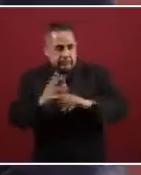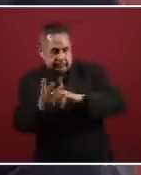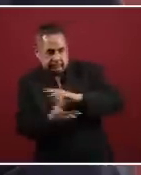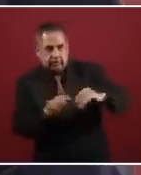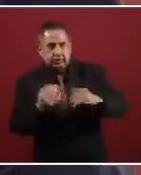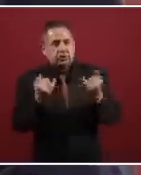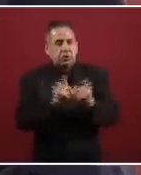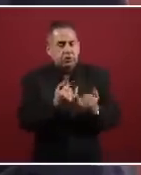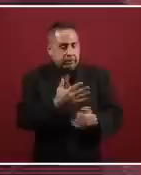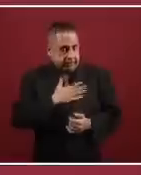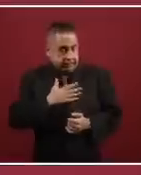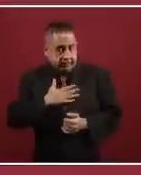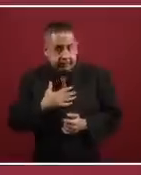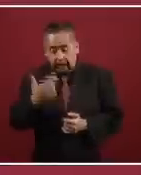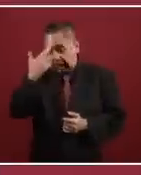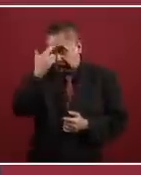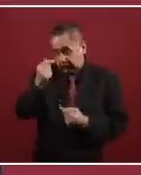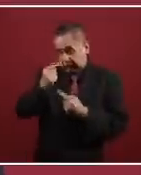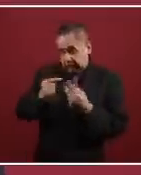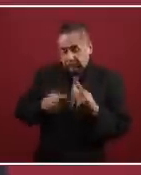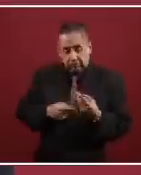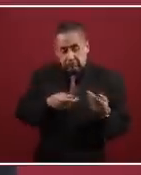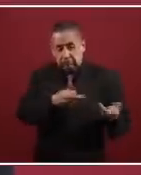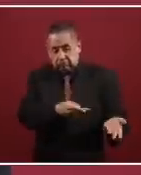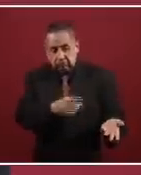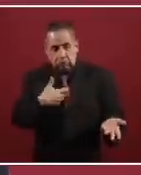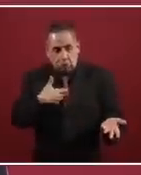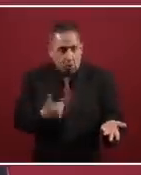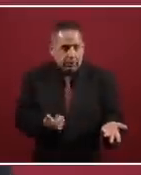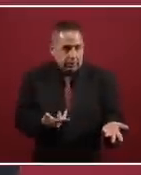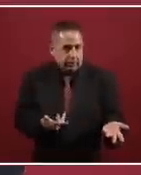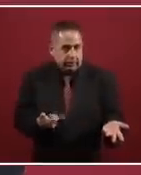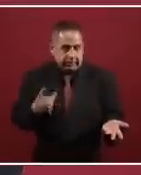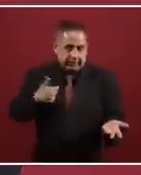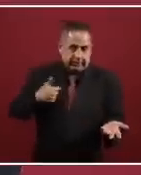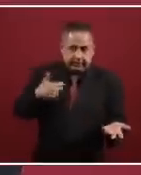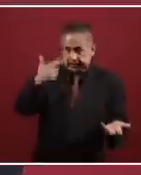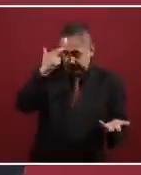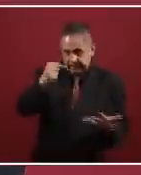nosotros que ellos reconozcan